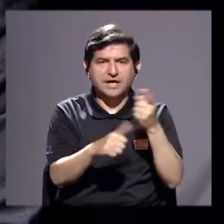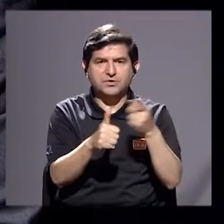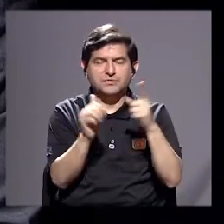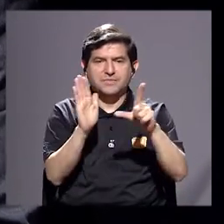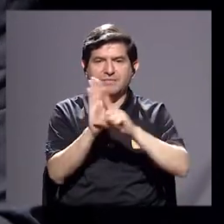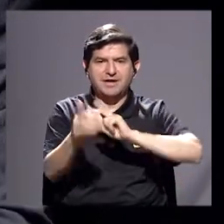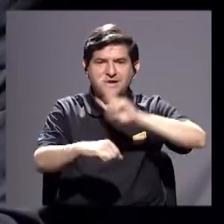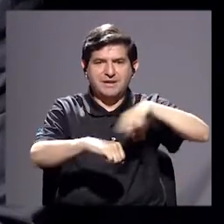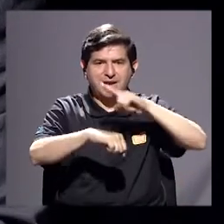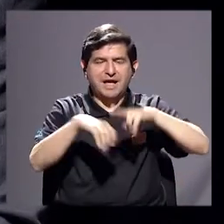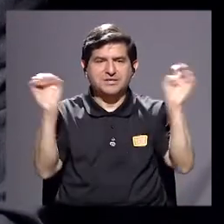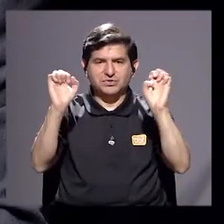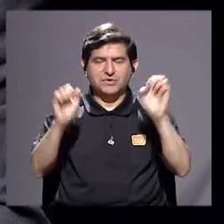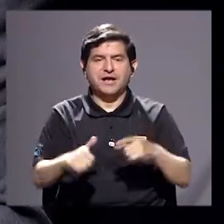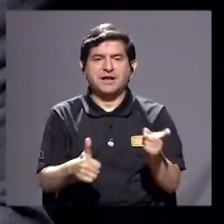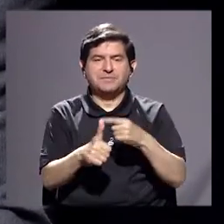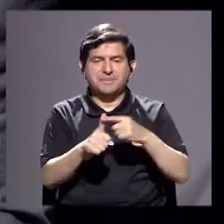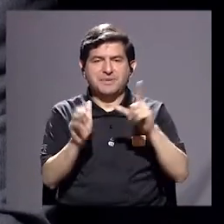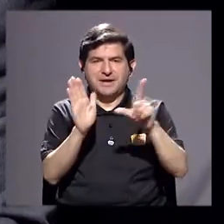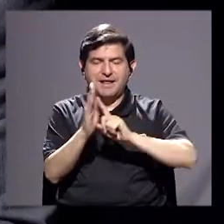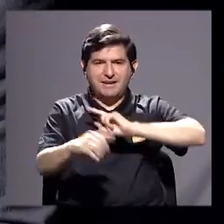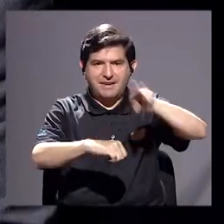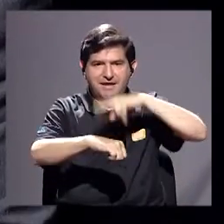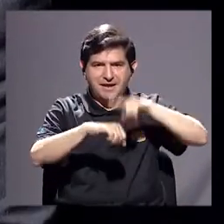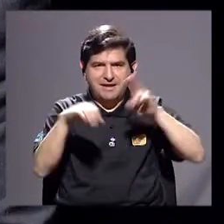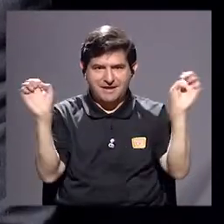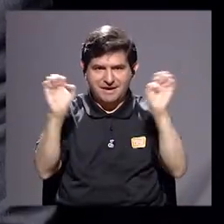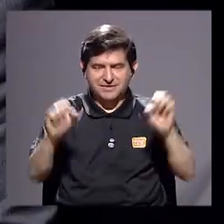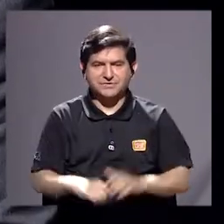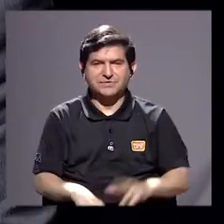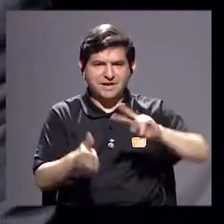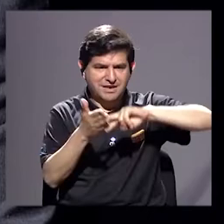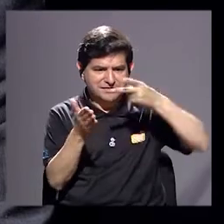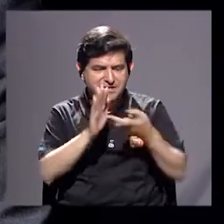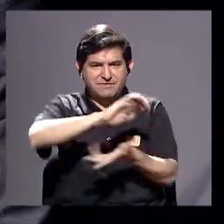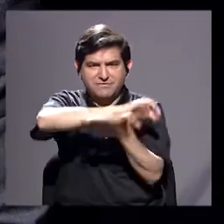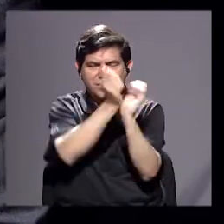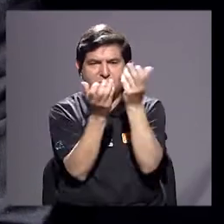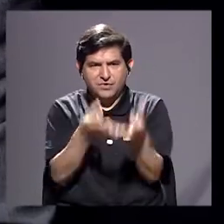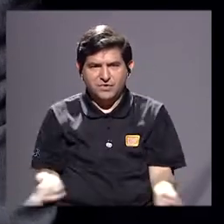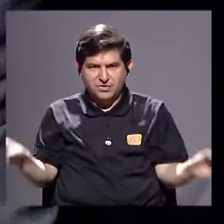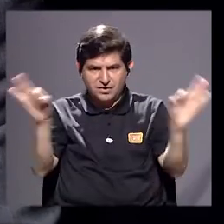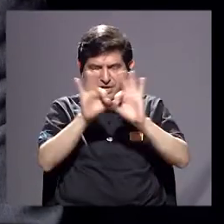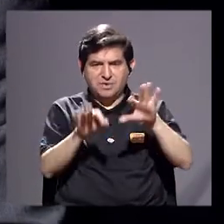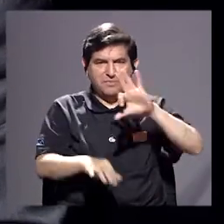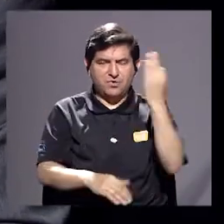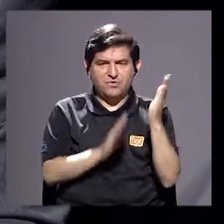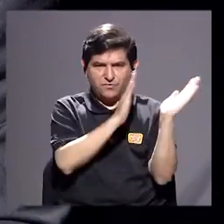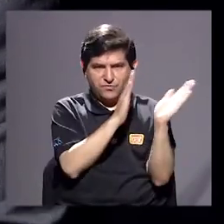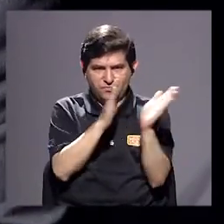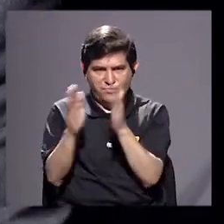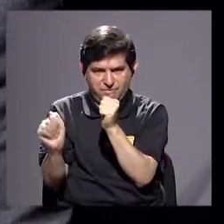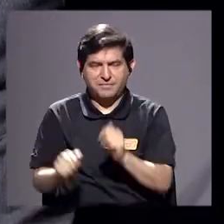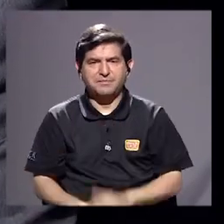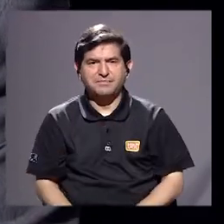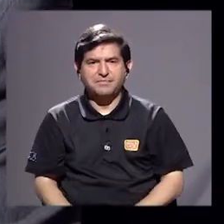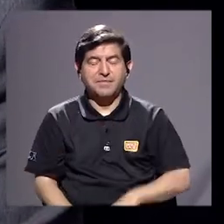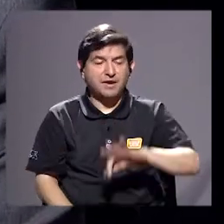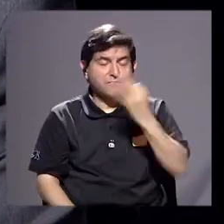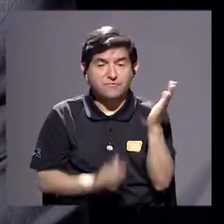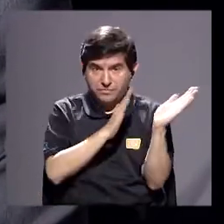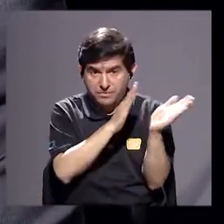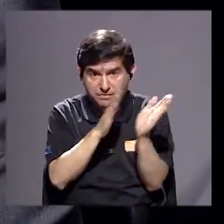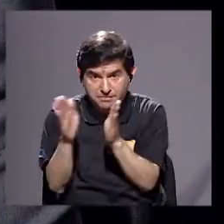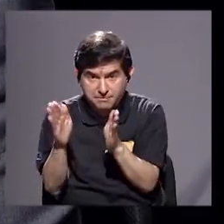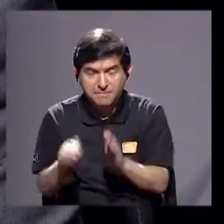nacional de emergencia es la primera ley nacional de emergencia generó cambios importantísimos en la forma de organización y en la forma de organización